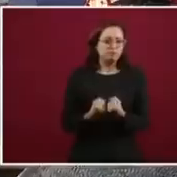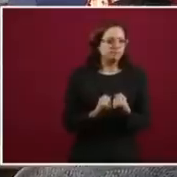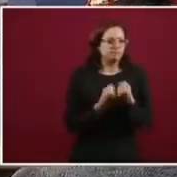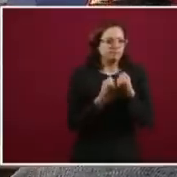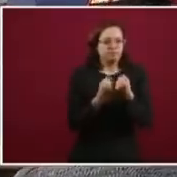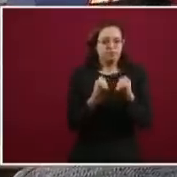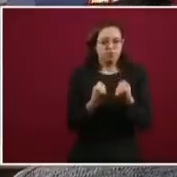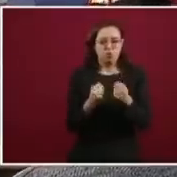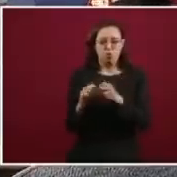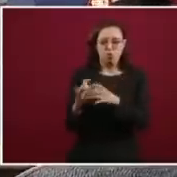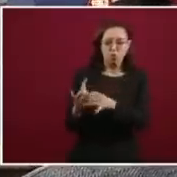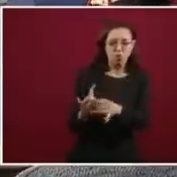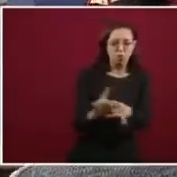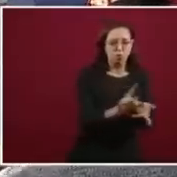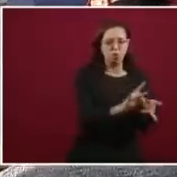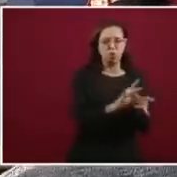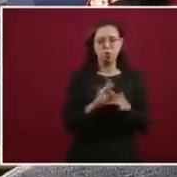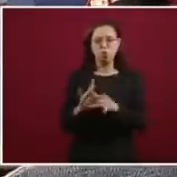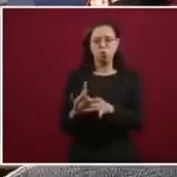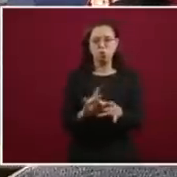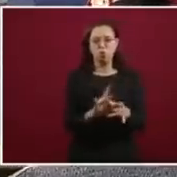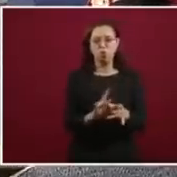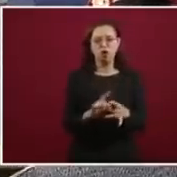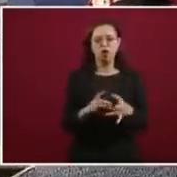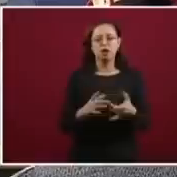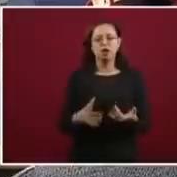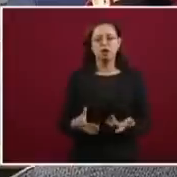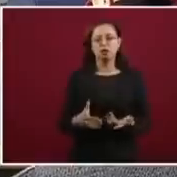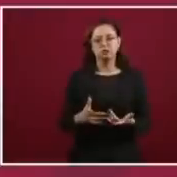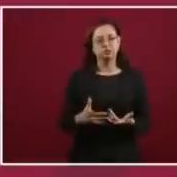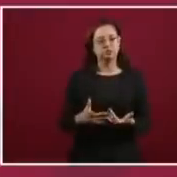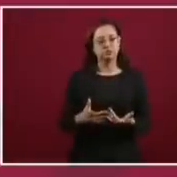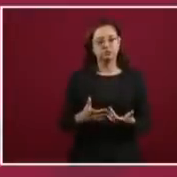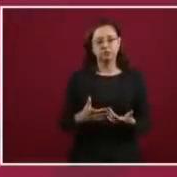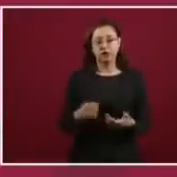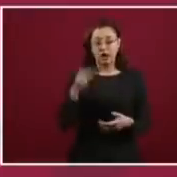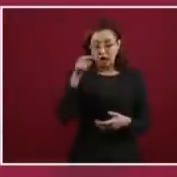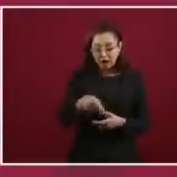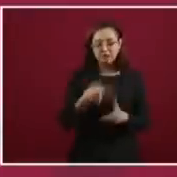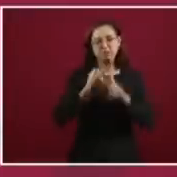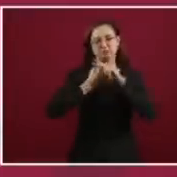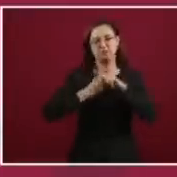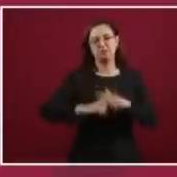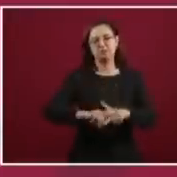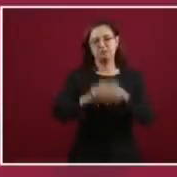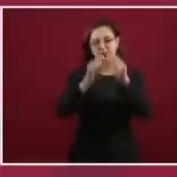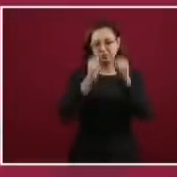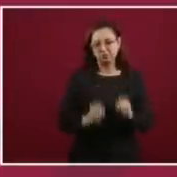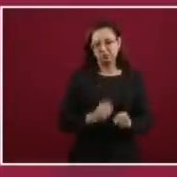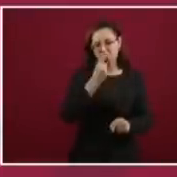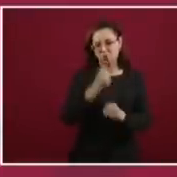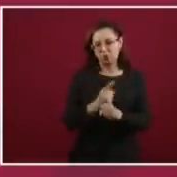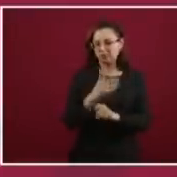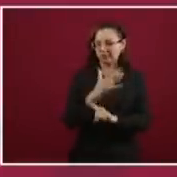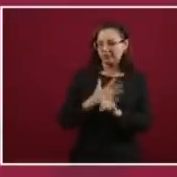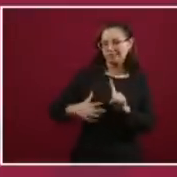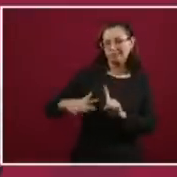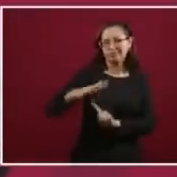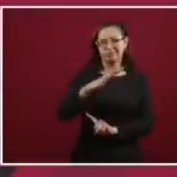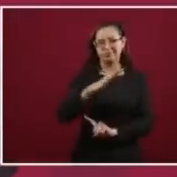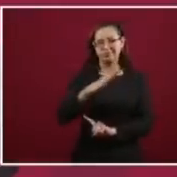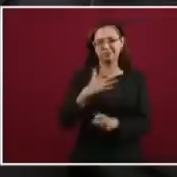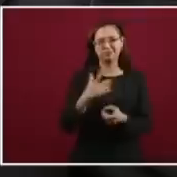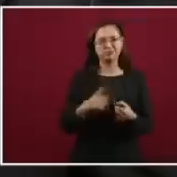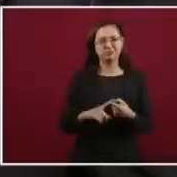está muy unida es la principal institución de seguridad social ni el